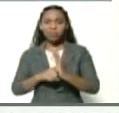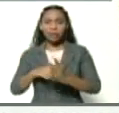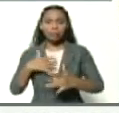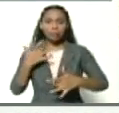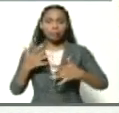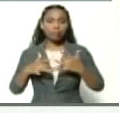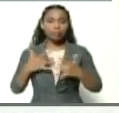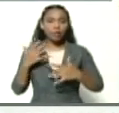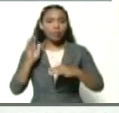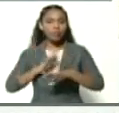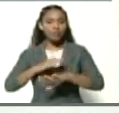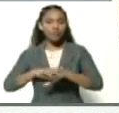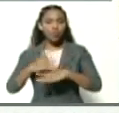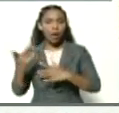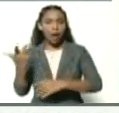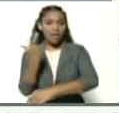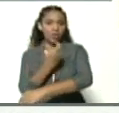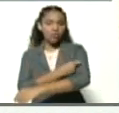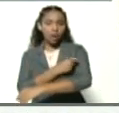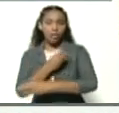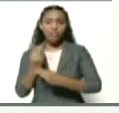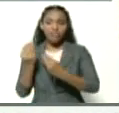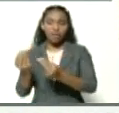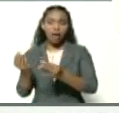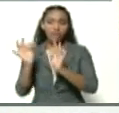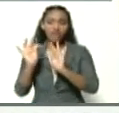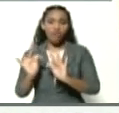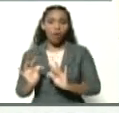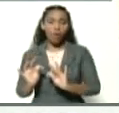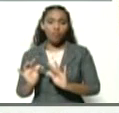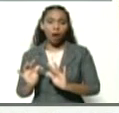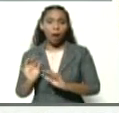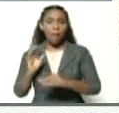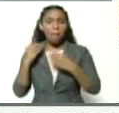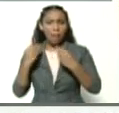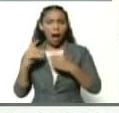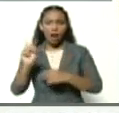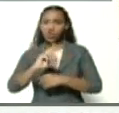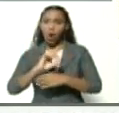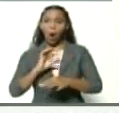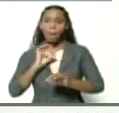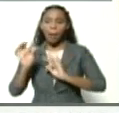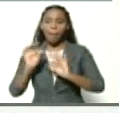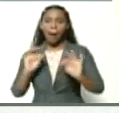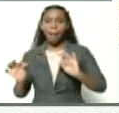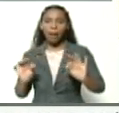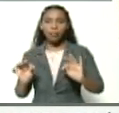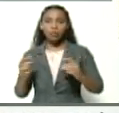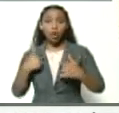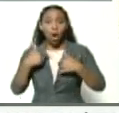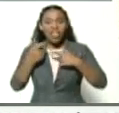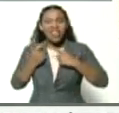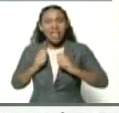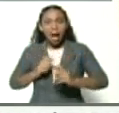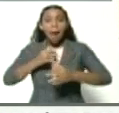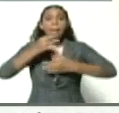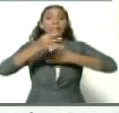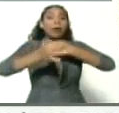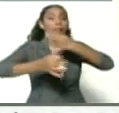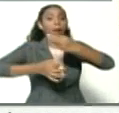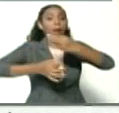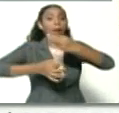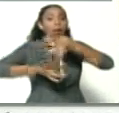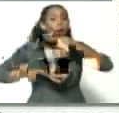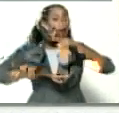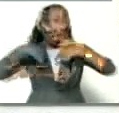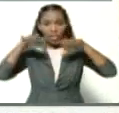asintomático porque la vacuna te da la inmunología para que no te enfermes. Estoy tratando de explicar todo lo que he